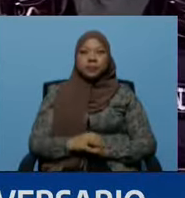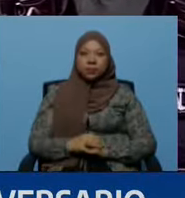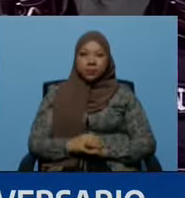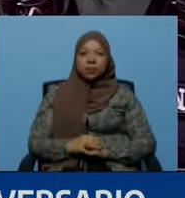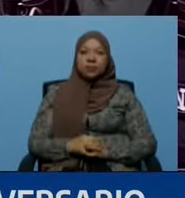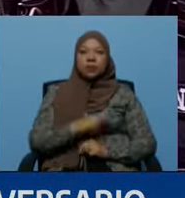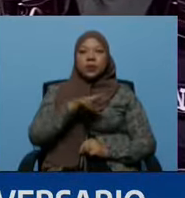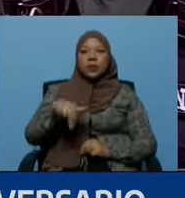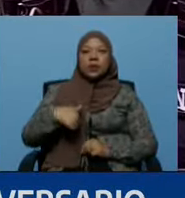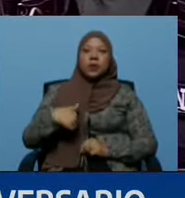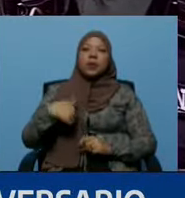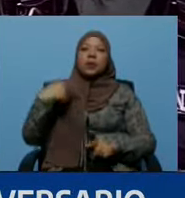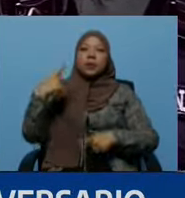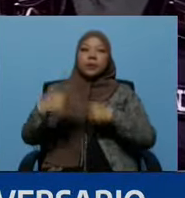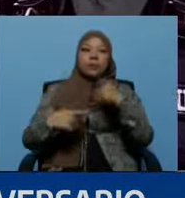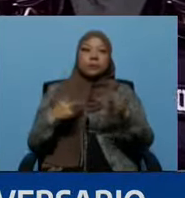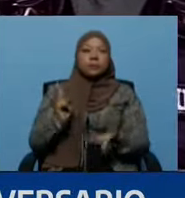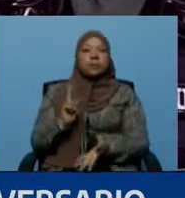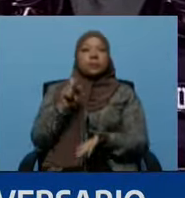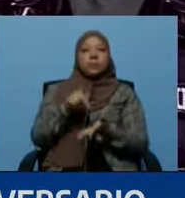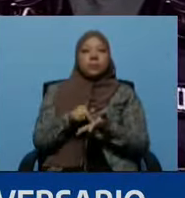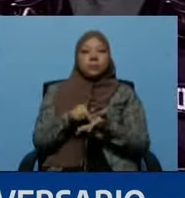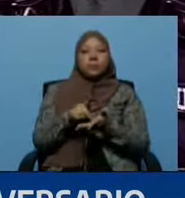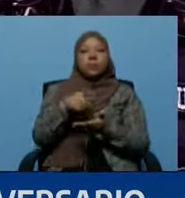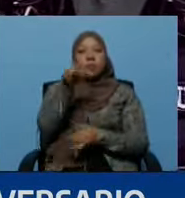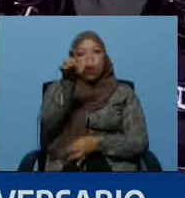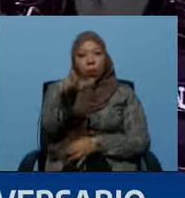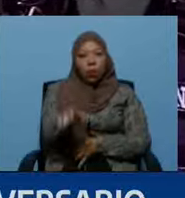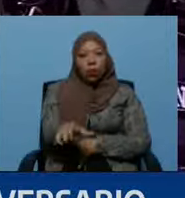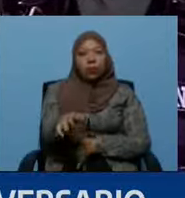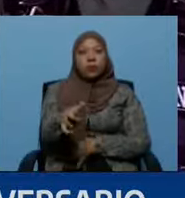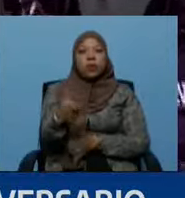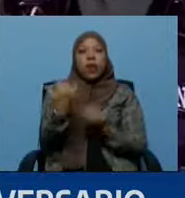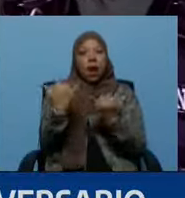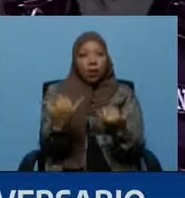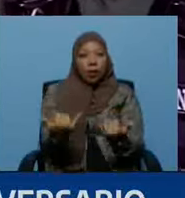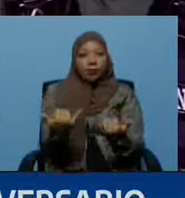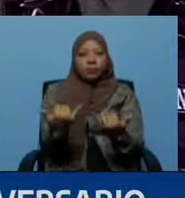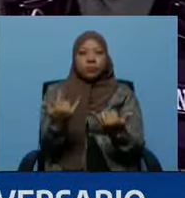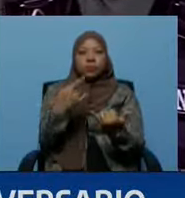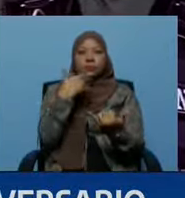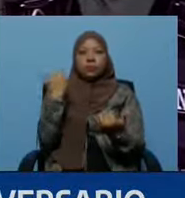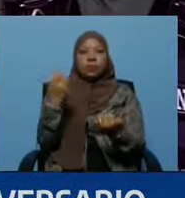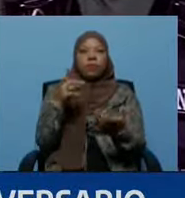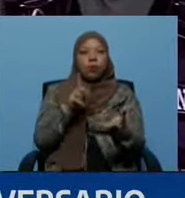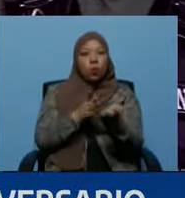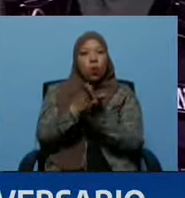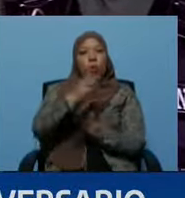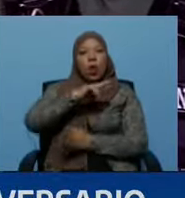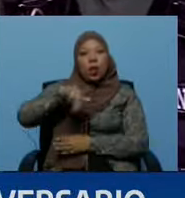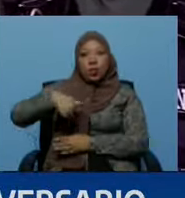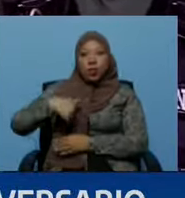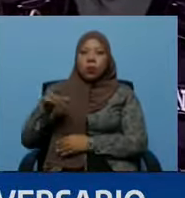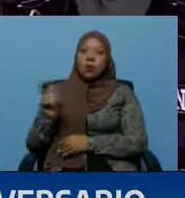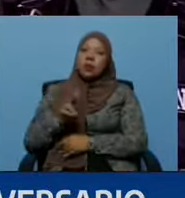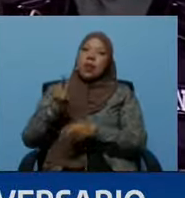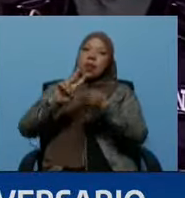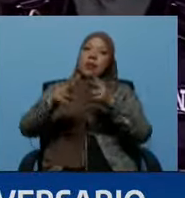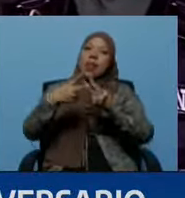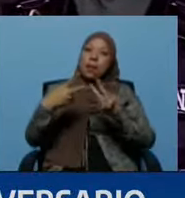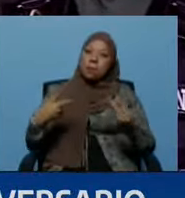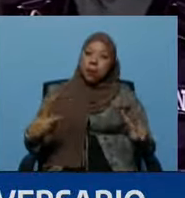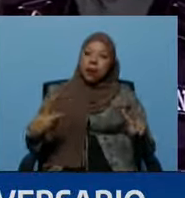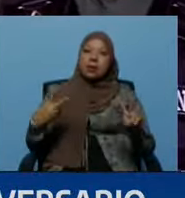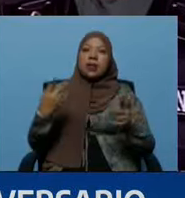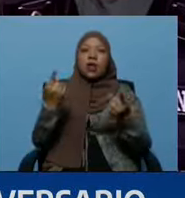porque ustedes han sido y son columna vertebral de la paz,